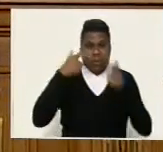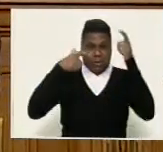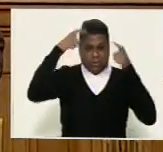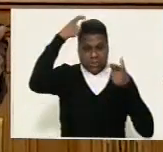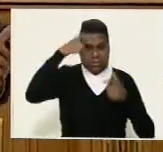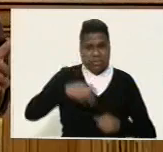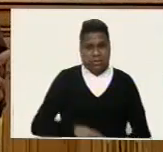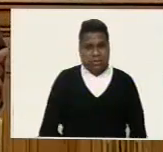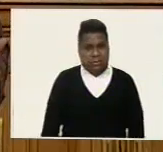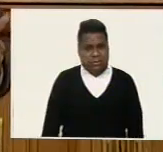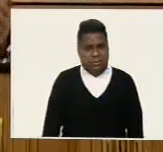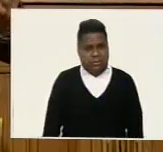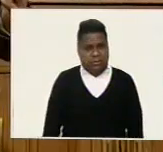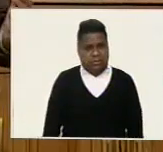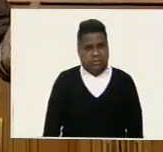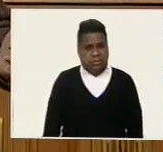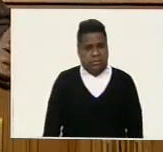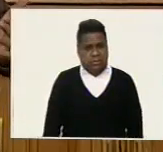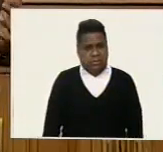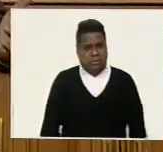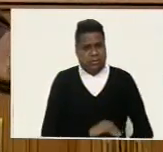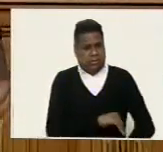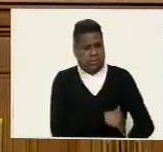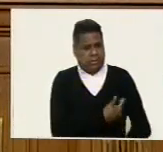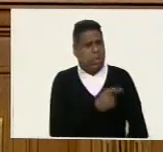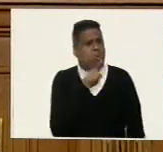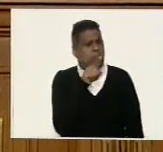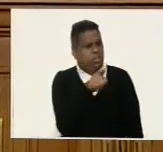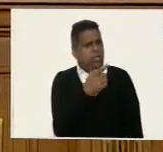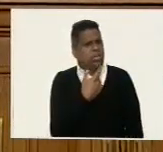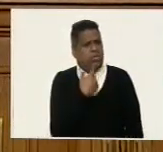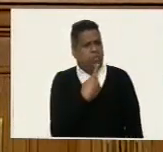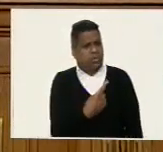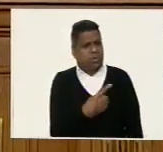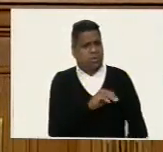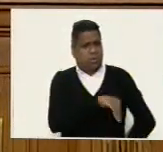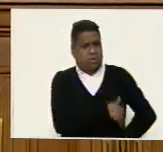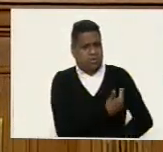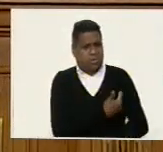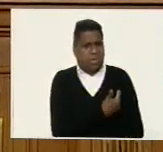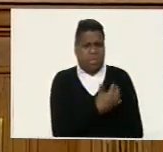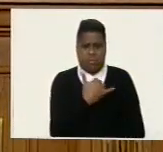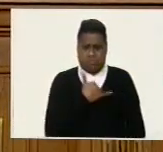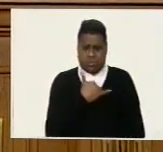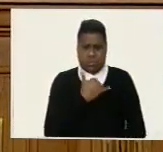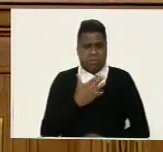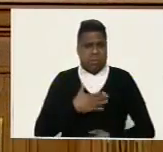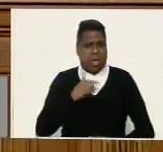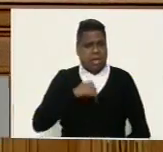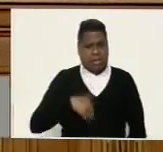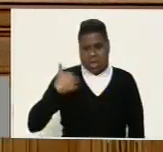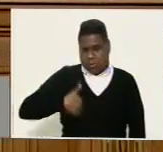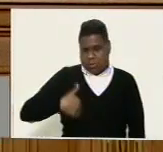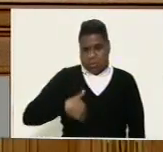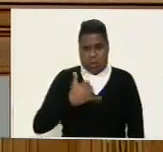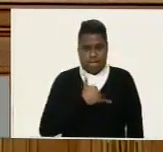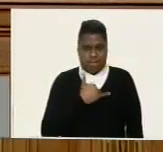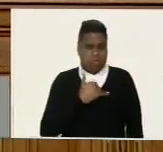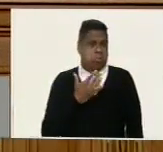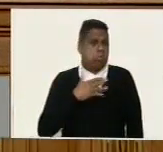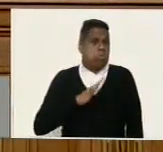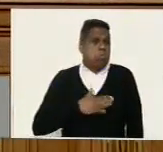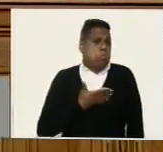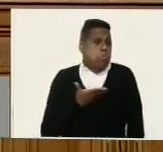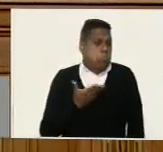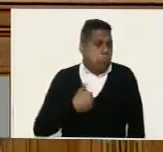Y la rectora le dijo, pero bueno, allá en Venezuela ustedes nos dicen que las universidades son autónomas. Aquí en Argentina somos autónomas y ese premio es para Hugo Chávez.